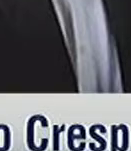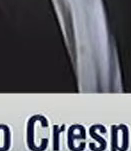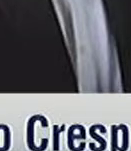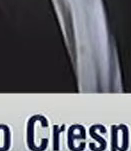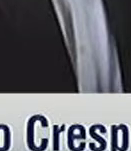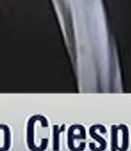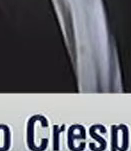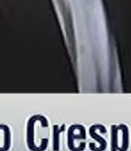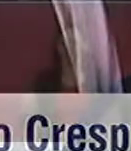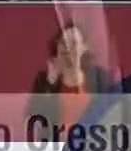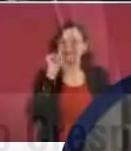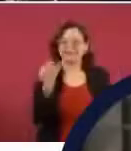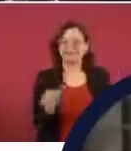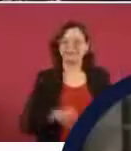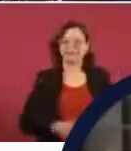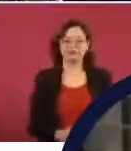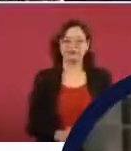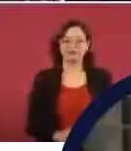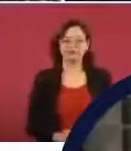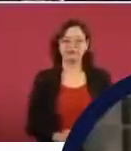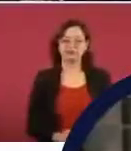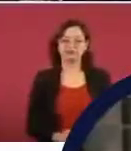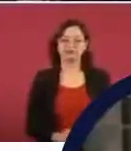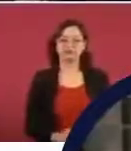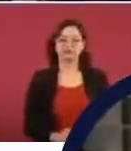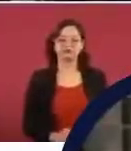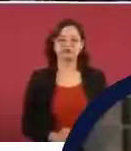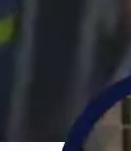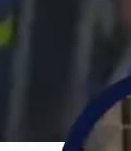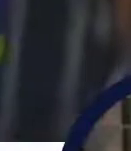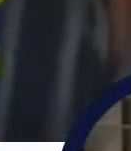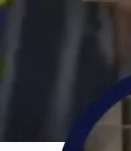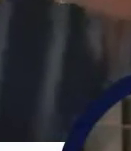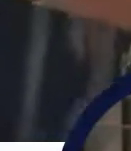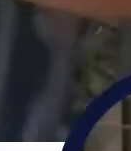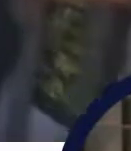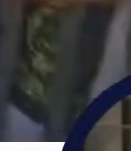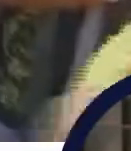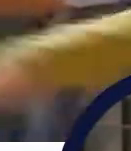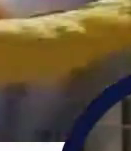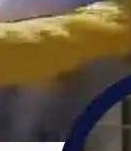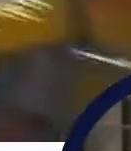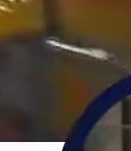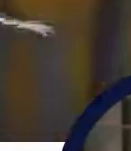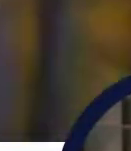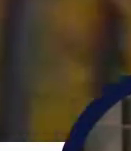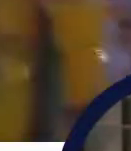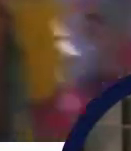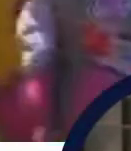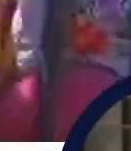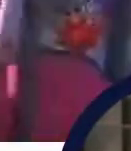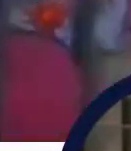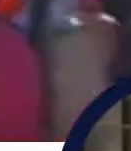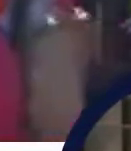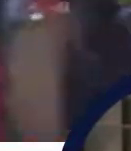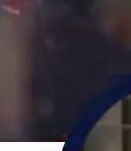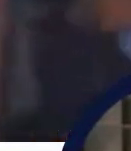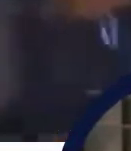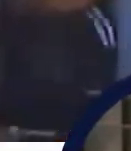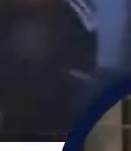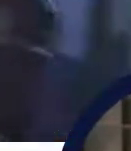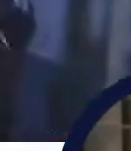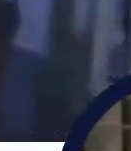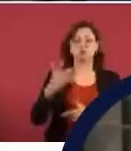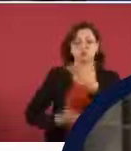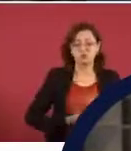de la justicia, el uso político de la justicia, pues no es propiamente un Estado de Derecho eso, ¿no? El Estado de Derecho es que la justicia se